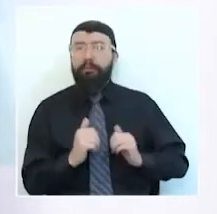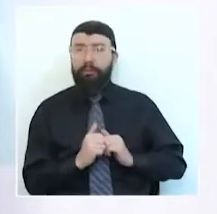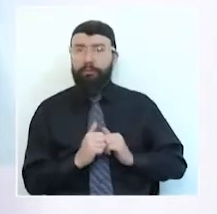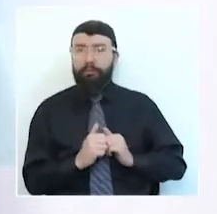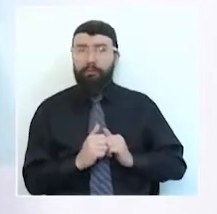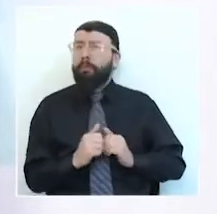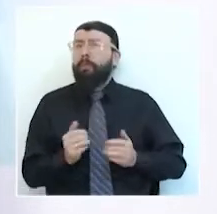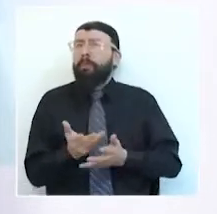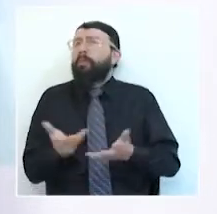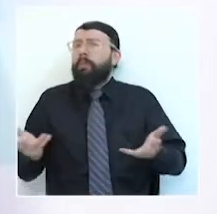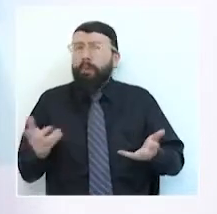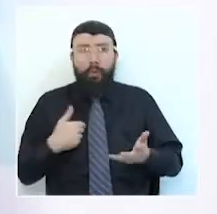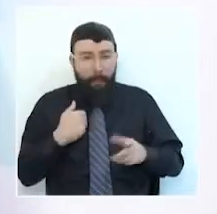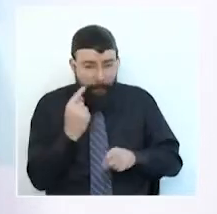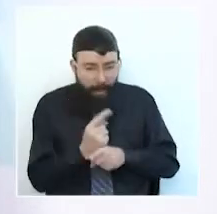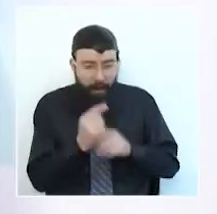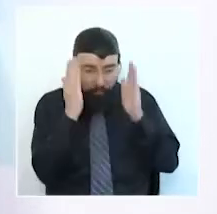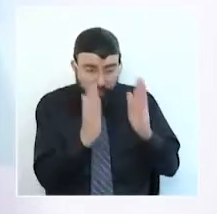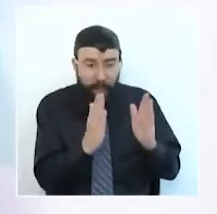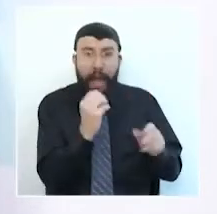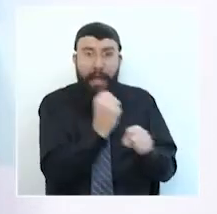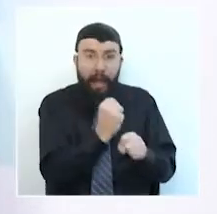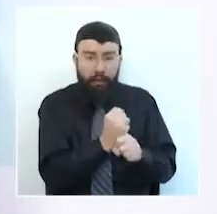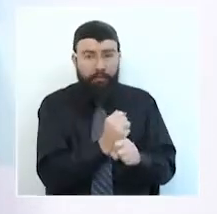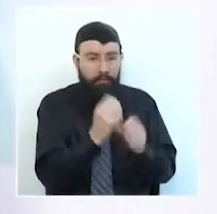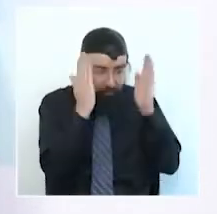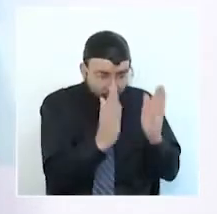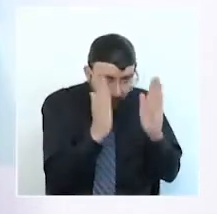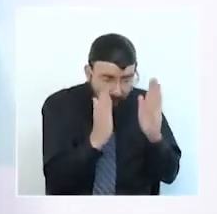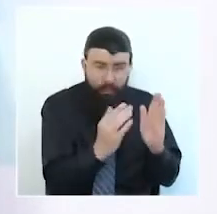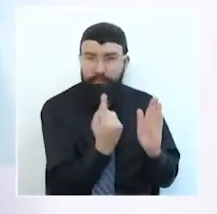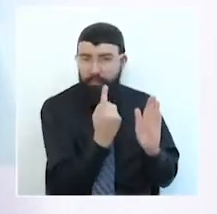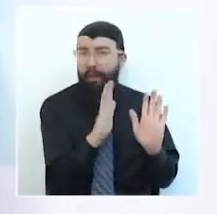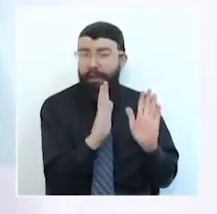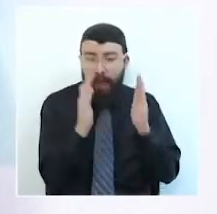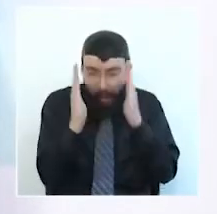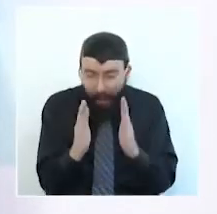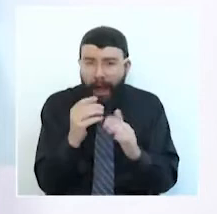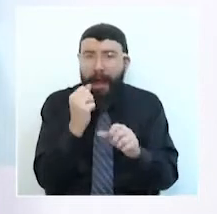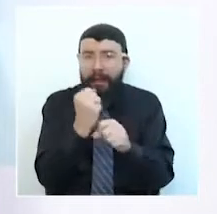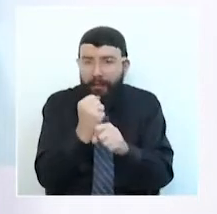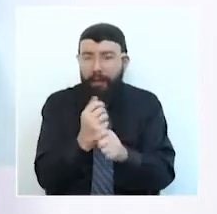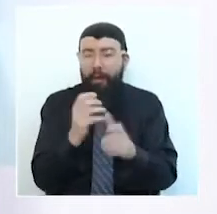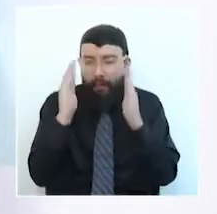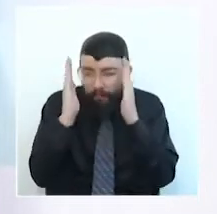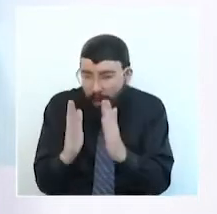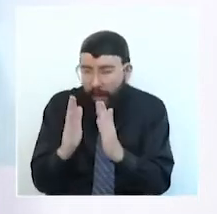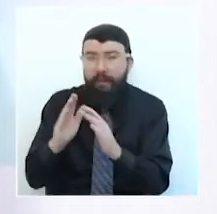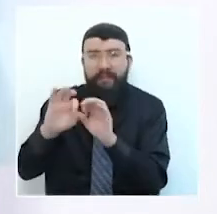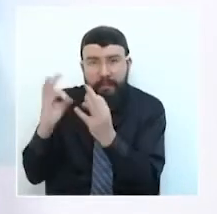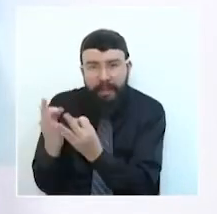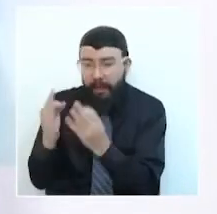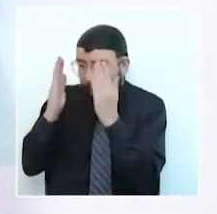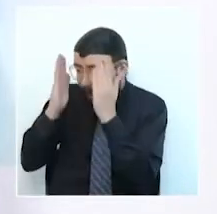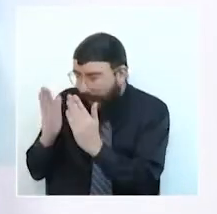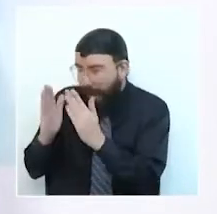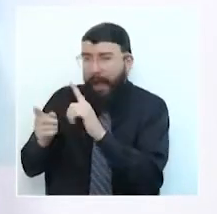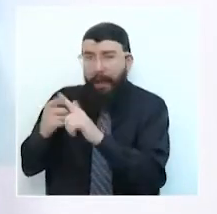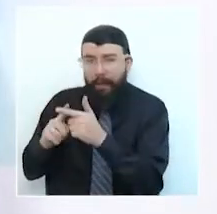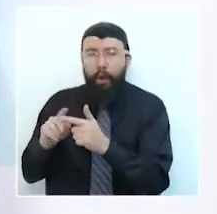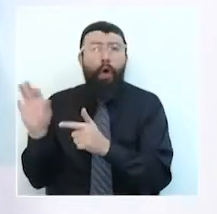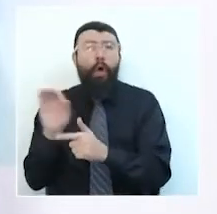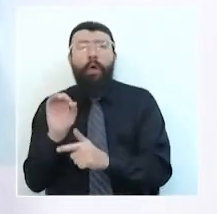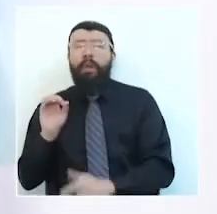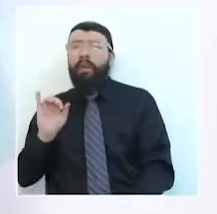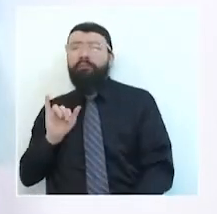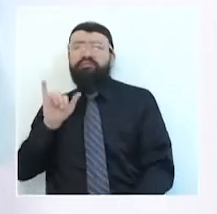lo podemos aplicar en el trabajo en la familia con nuestros amigos y sobre todo en el momento de viajar